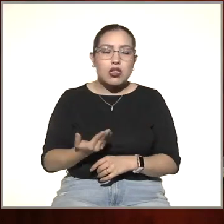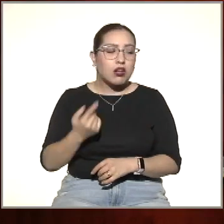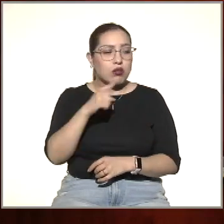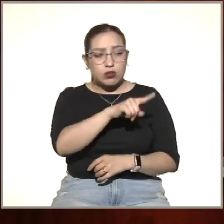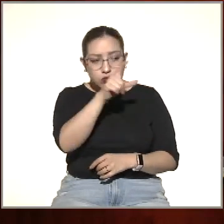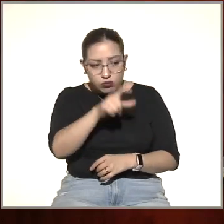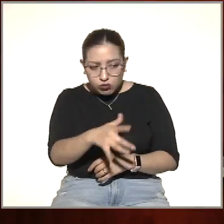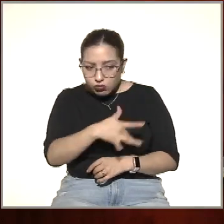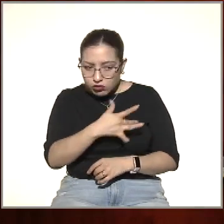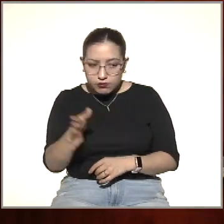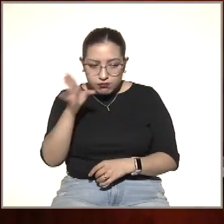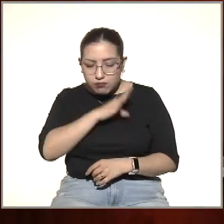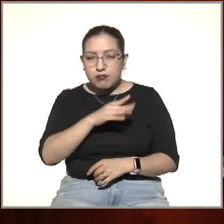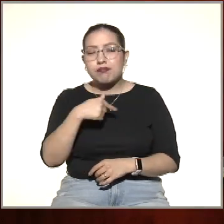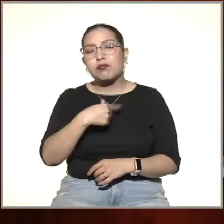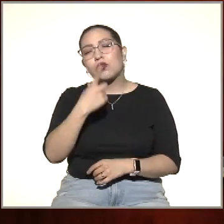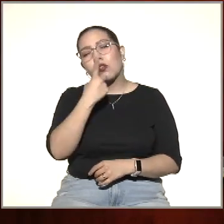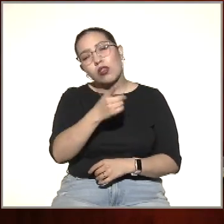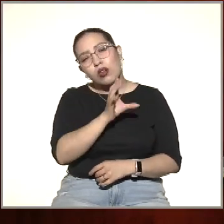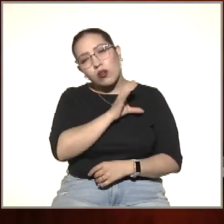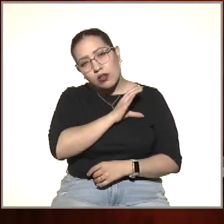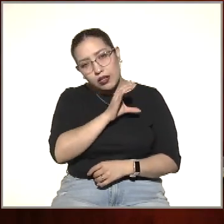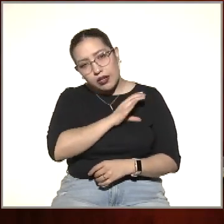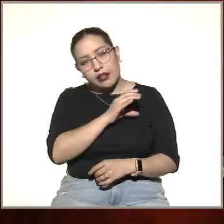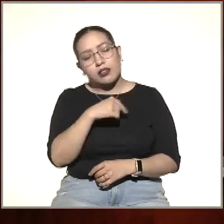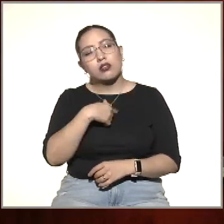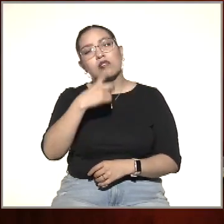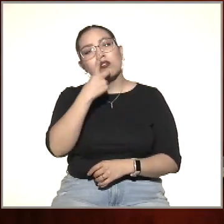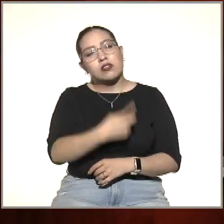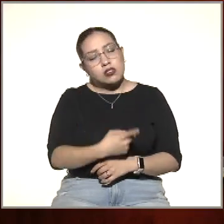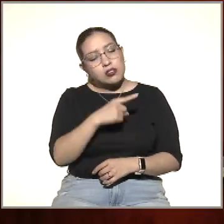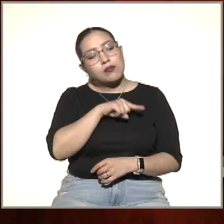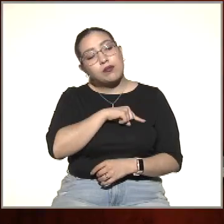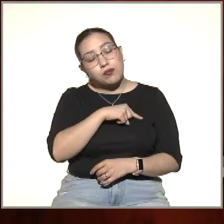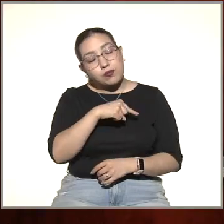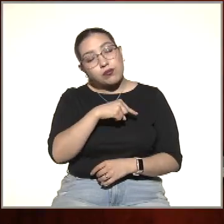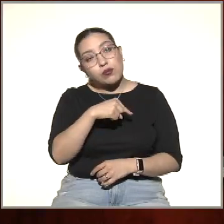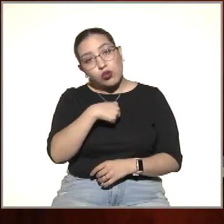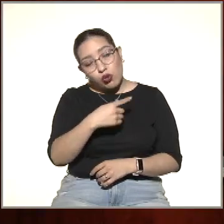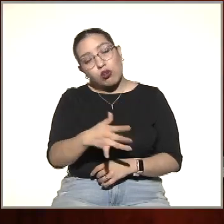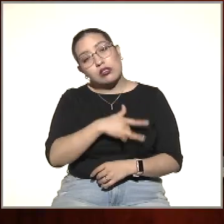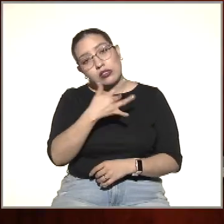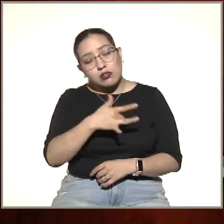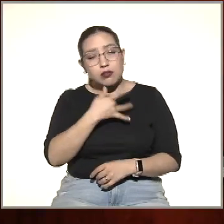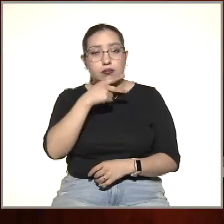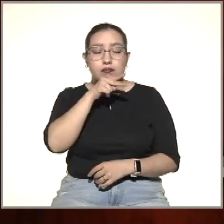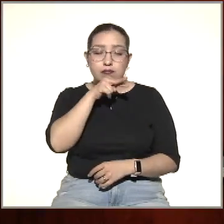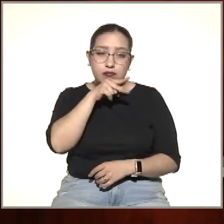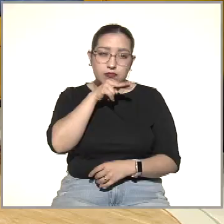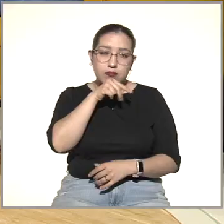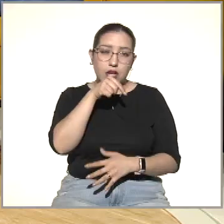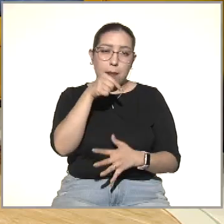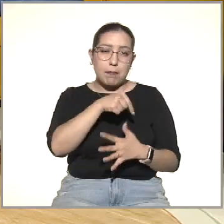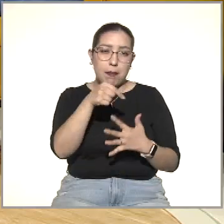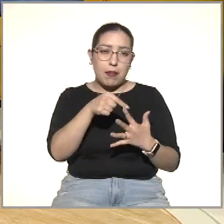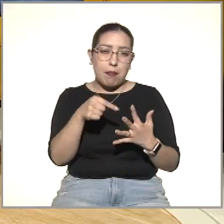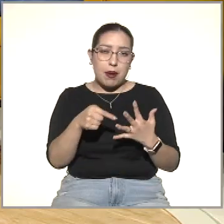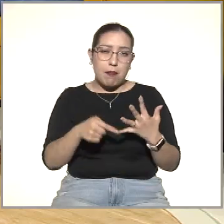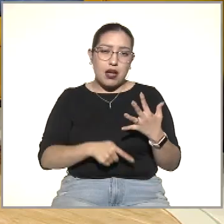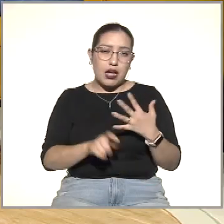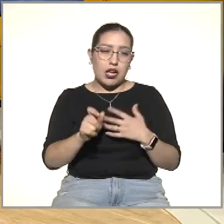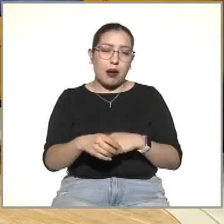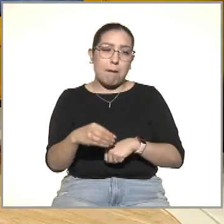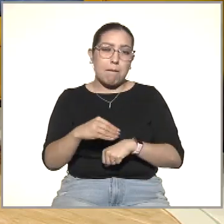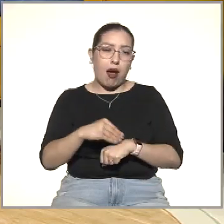te quiero, lo digo porque me preocupas, lo digo para que te des cuenta. O sea, una cantidad de justificaciones